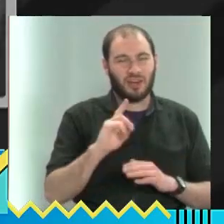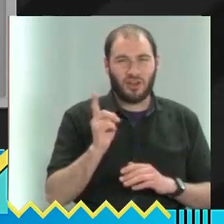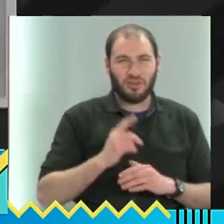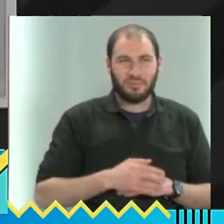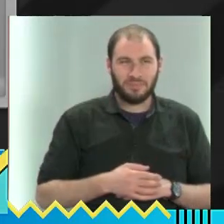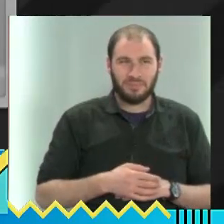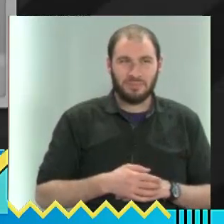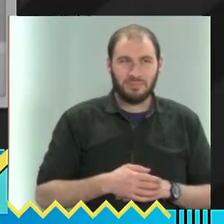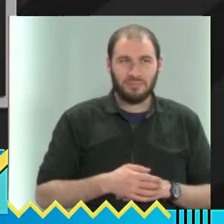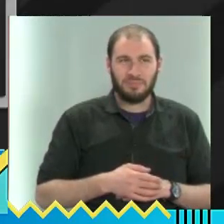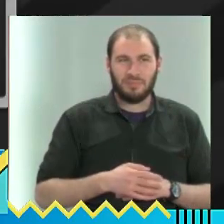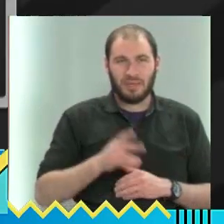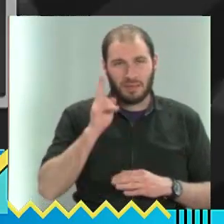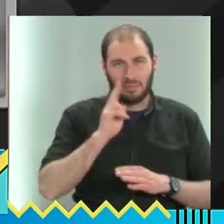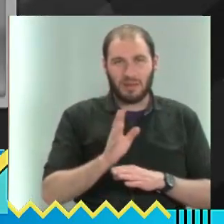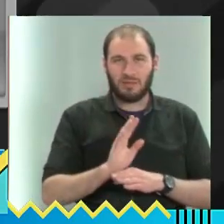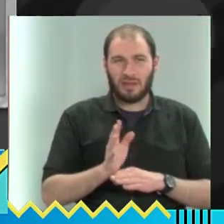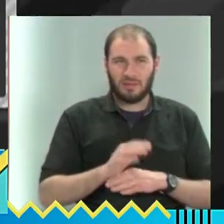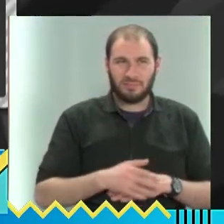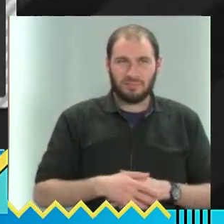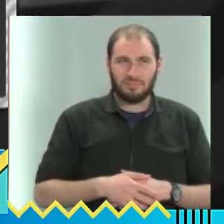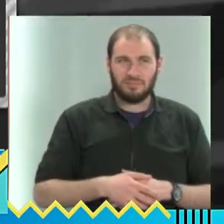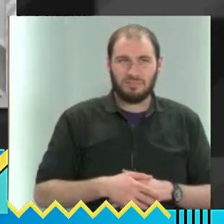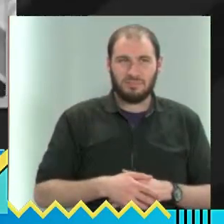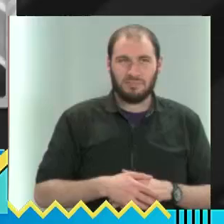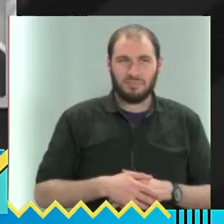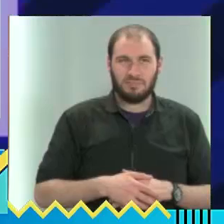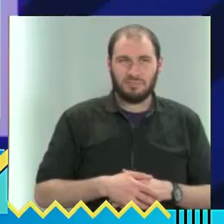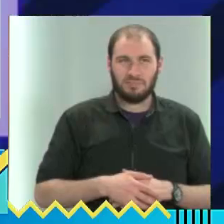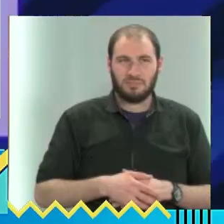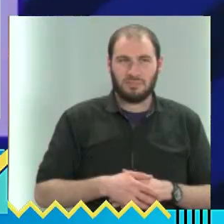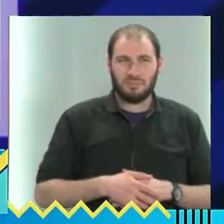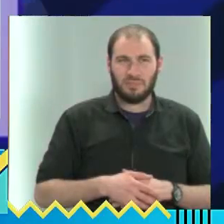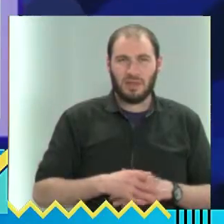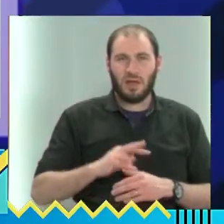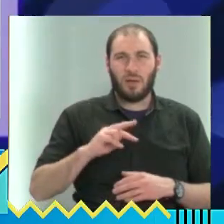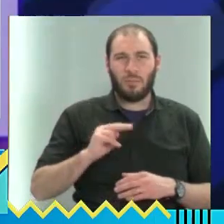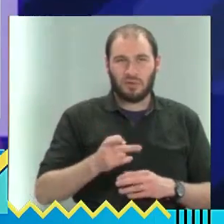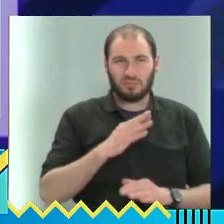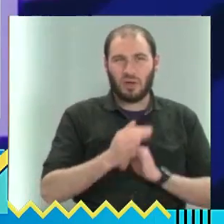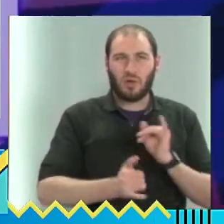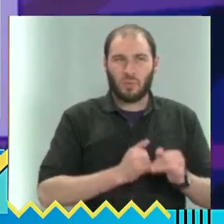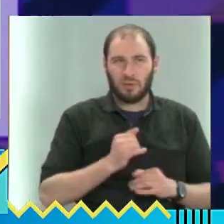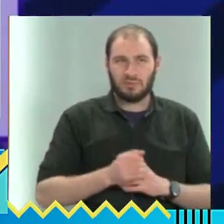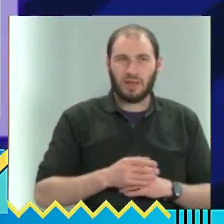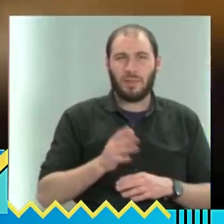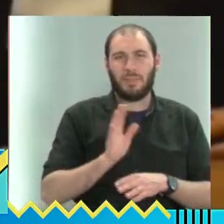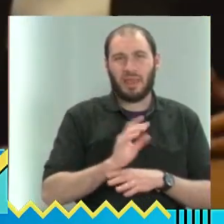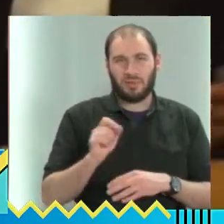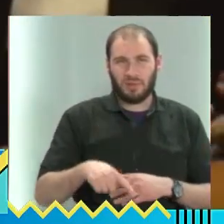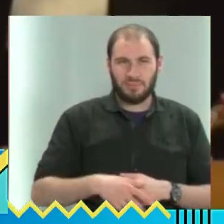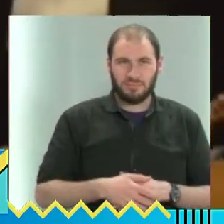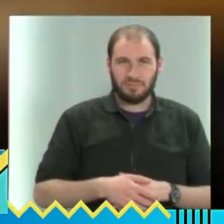casa. Mírate una película. Las próximas recomendaciones van a estar de